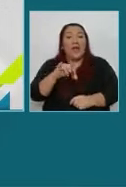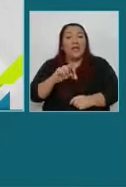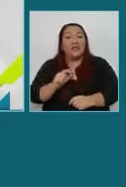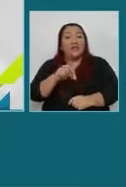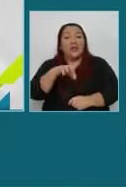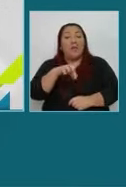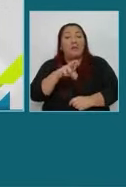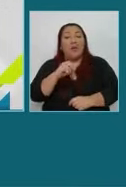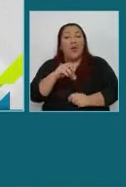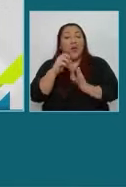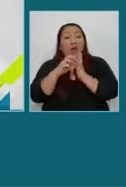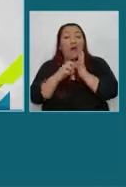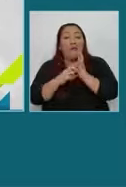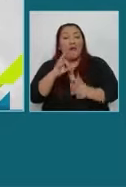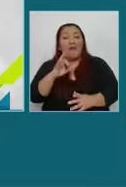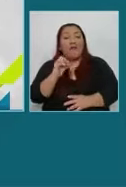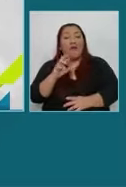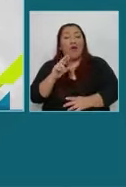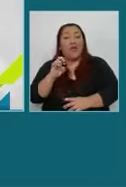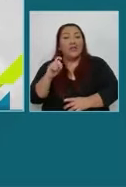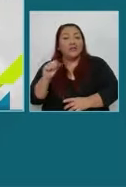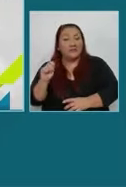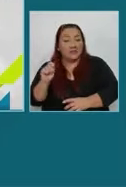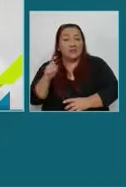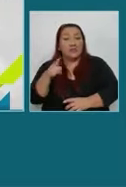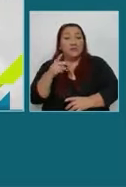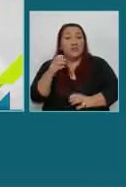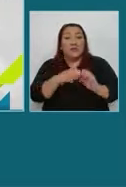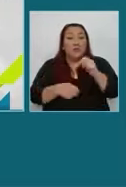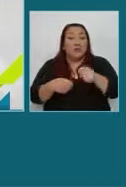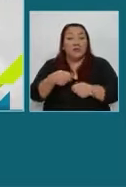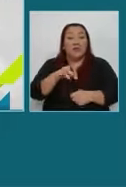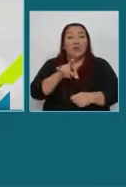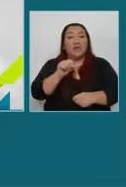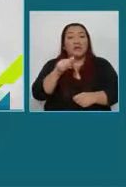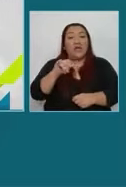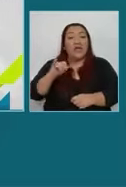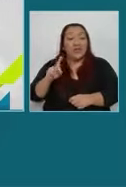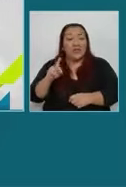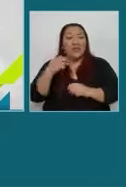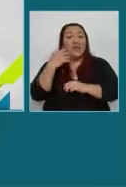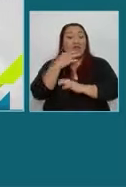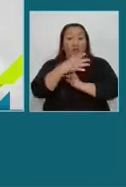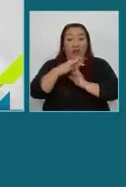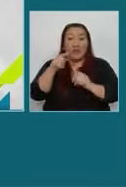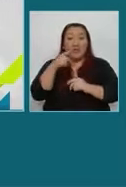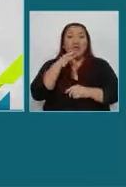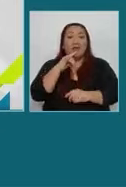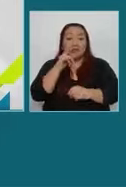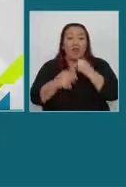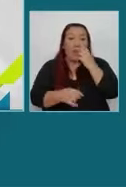programa FOREST, que es un programa de cooperación técnica de USAID y el Servicio Forestal de los Estados Unidos.